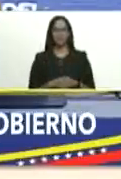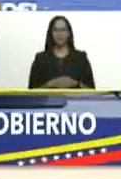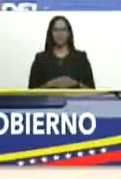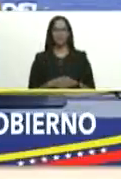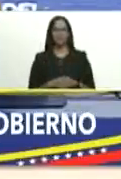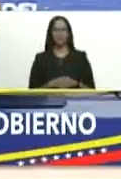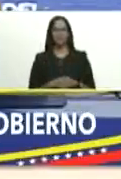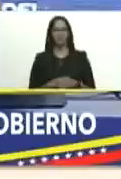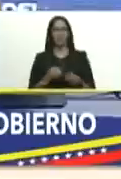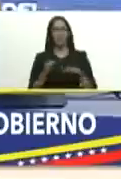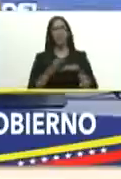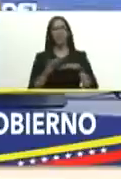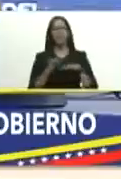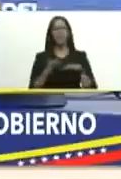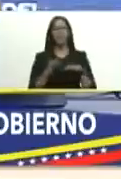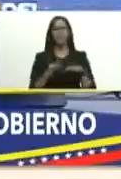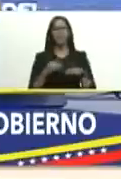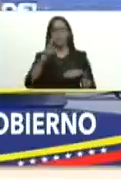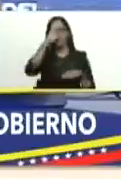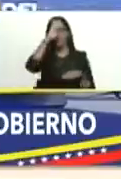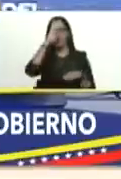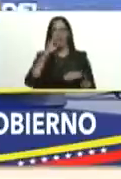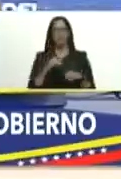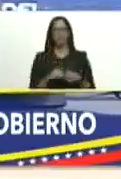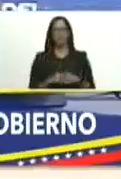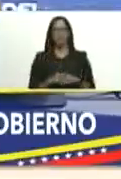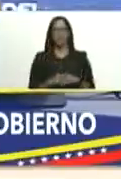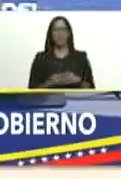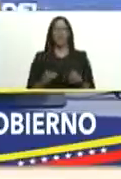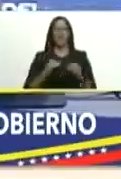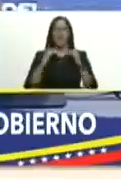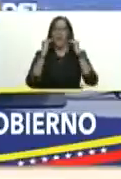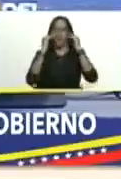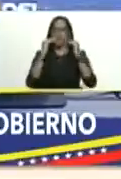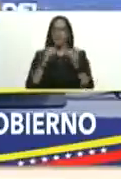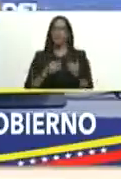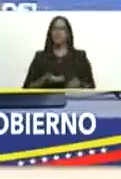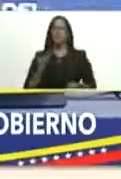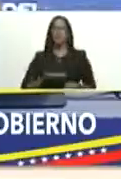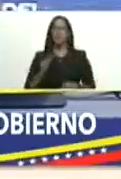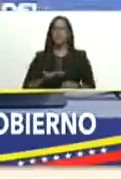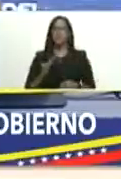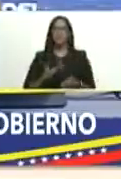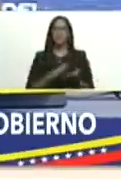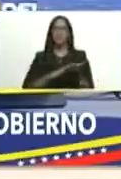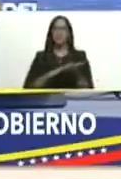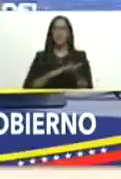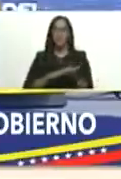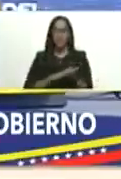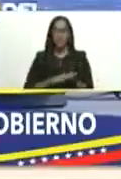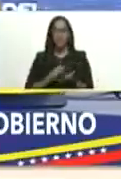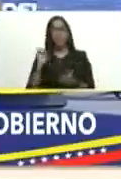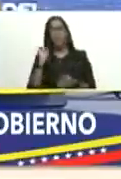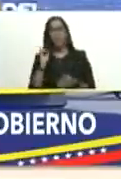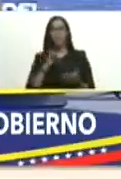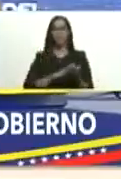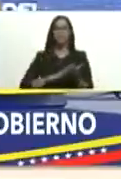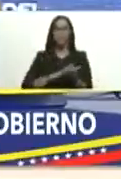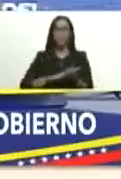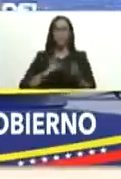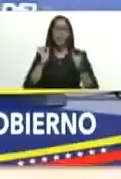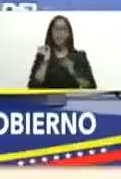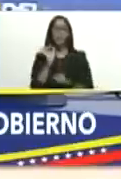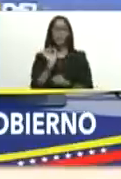El municipio Pedraza de Barinas. Alta prioridad. ¿Lo resolvemos o lo resolvemos? Y